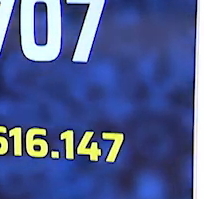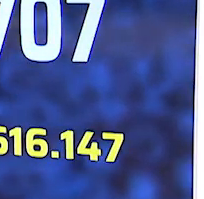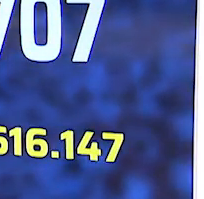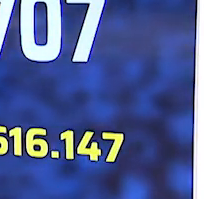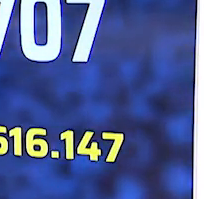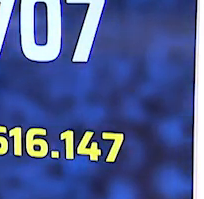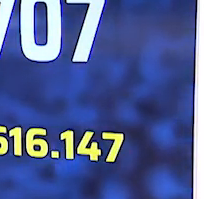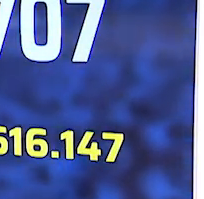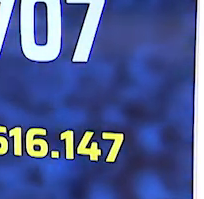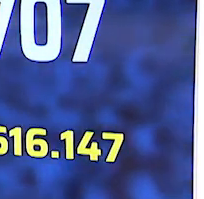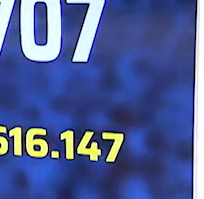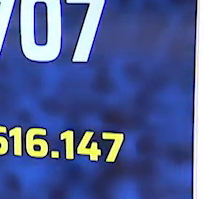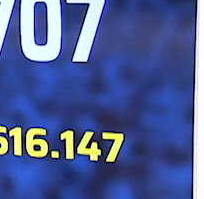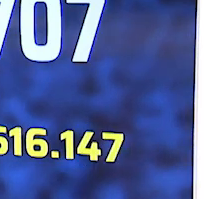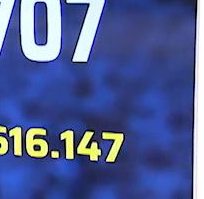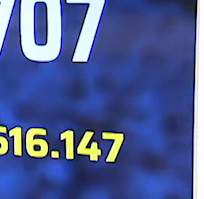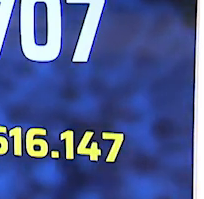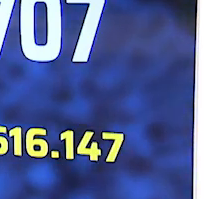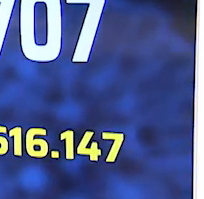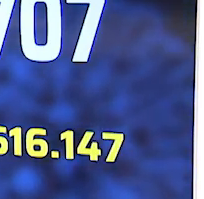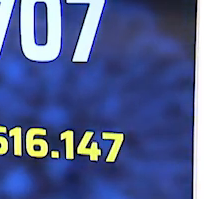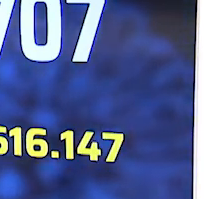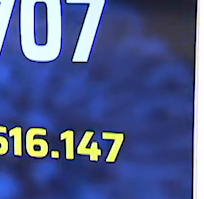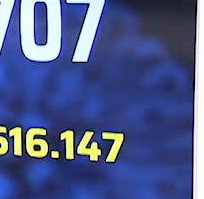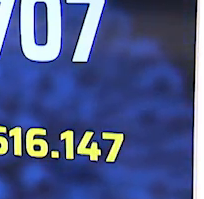mundial. Más de